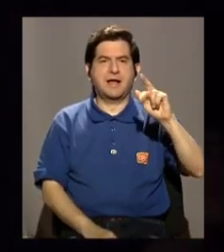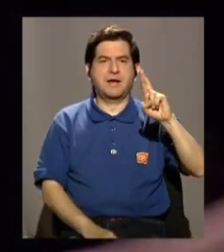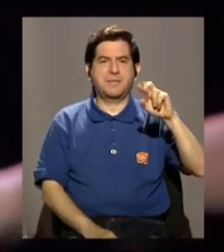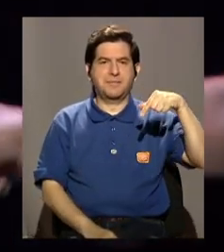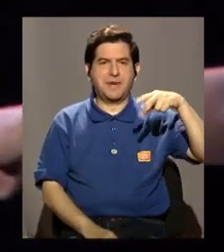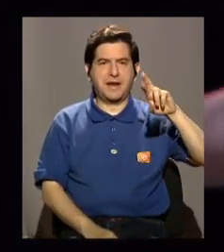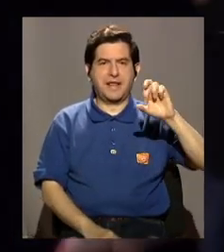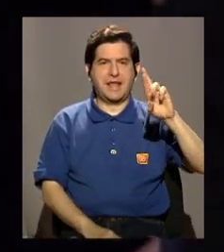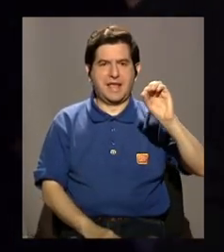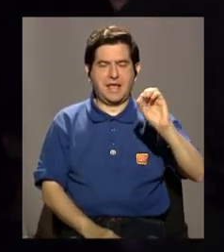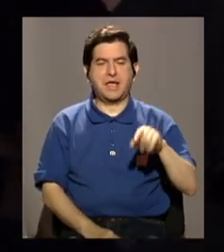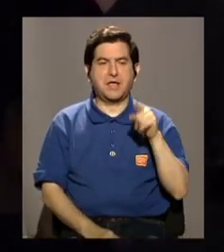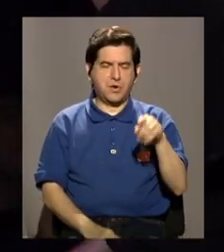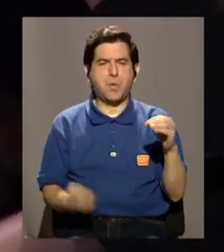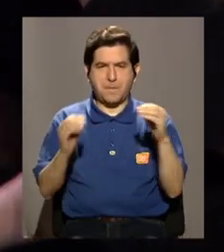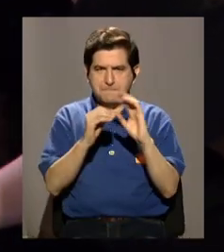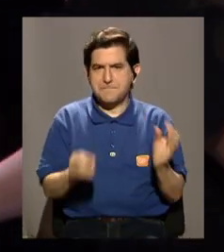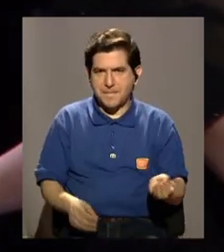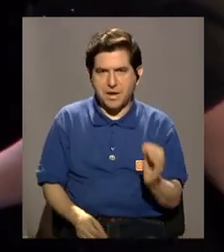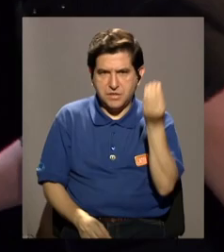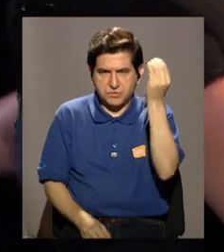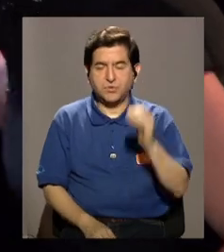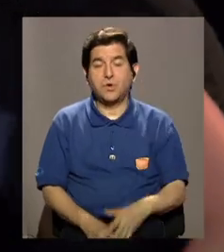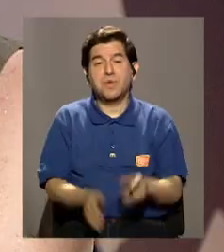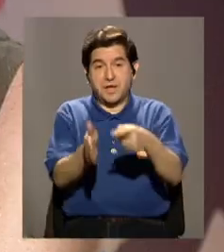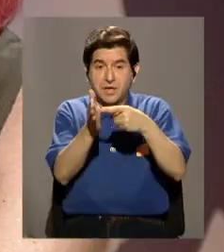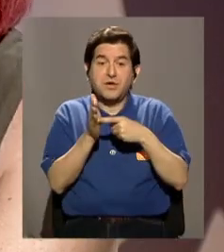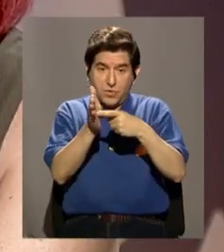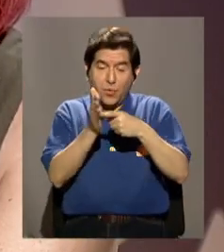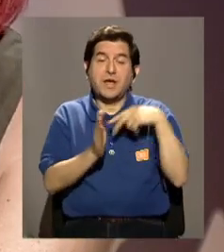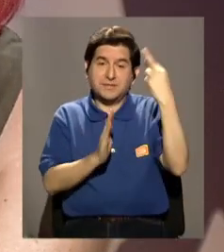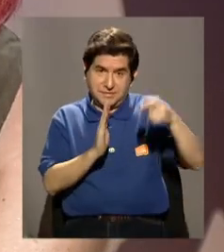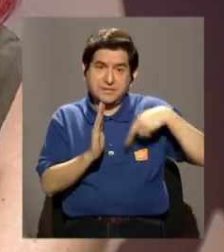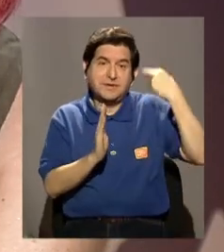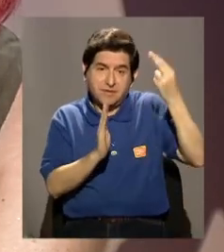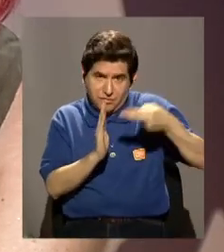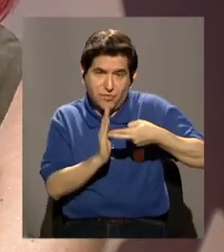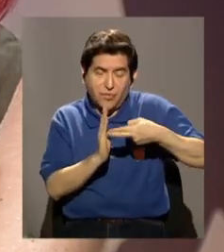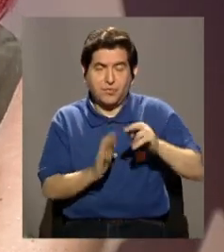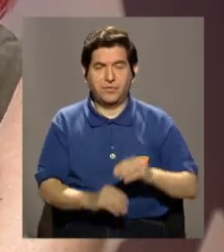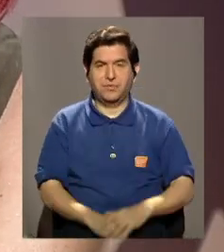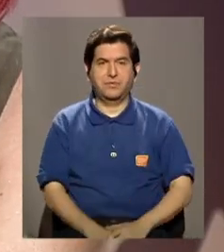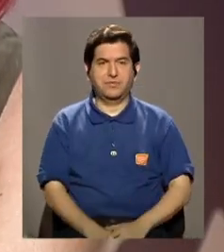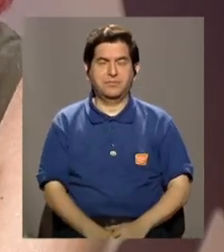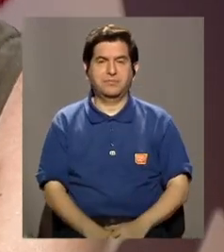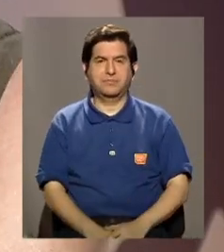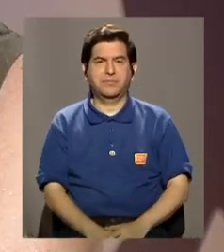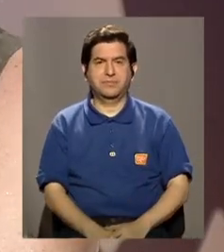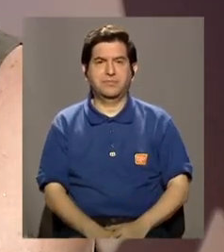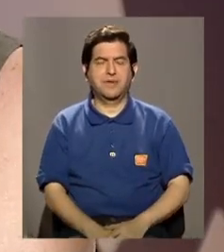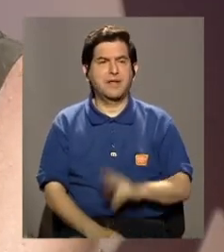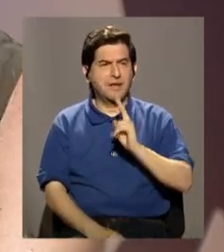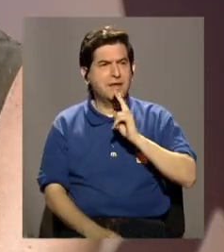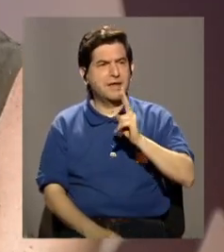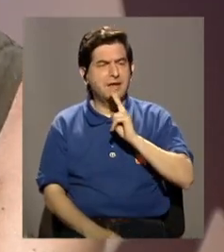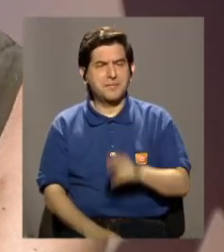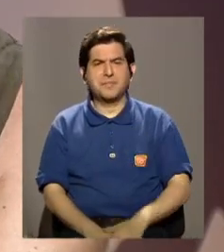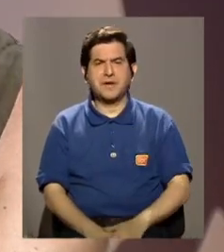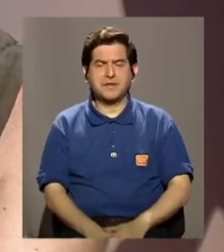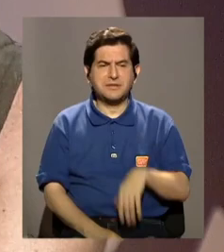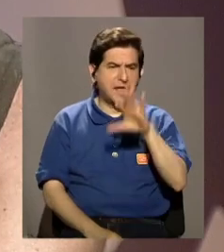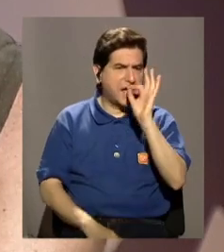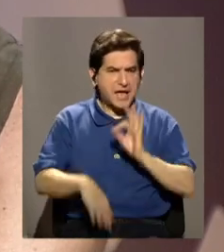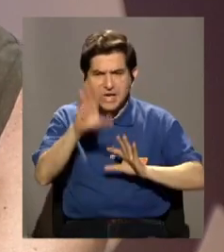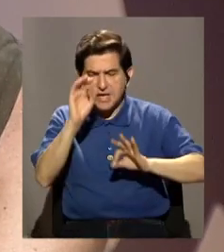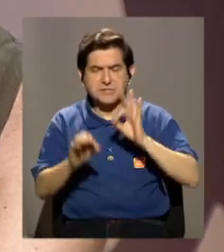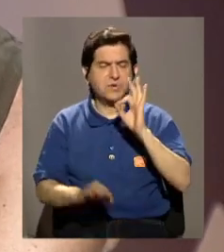ellas porque bueno así lo exige el personaje que en realidad hicimos una audición